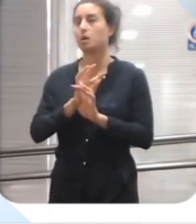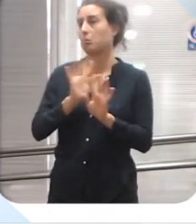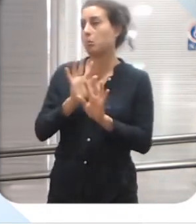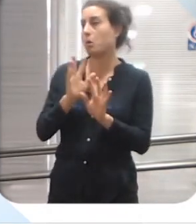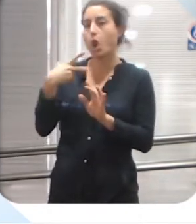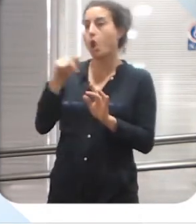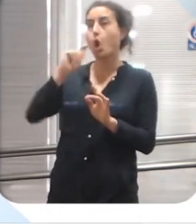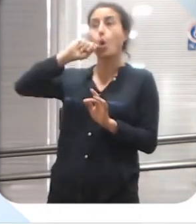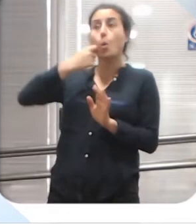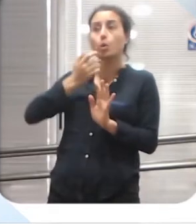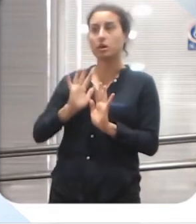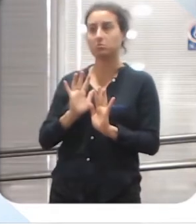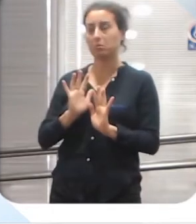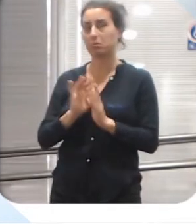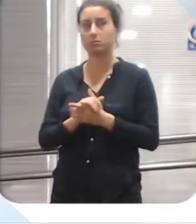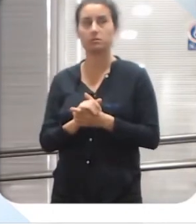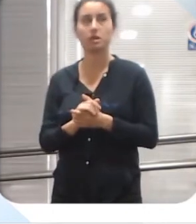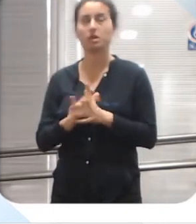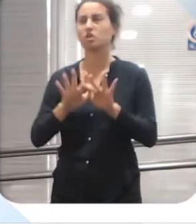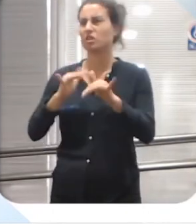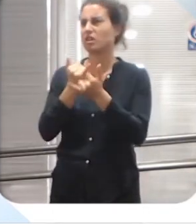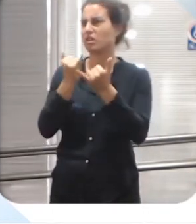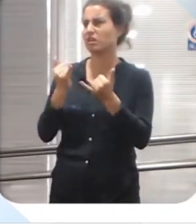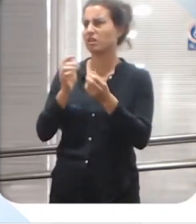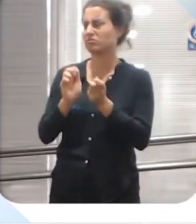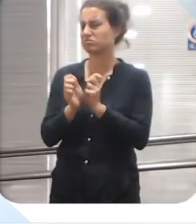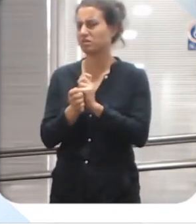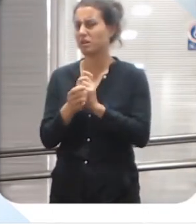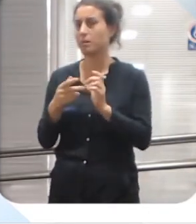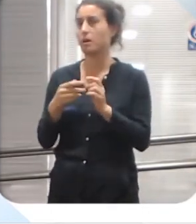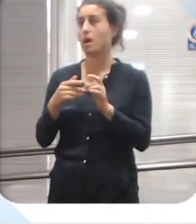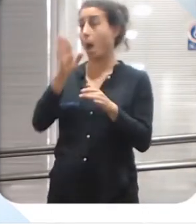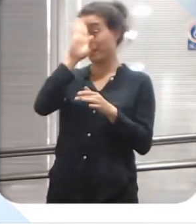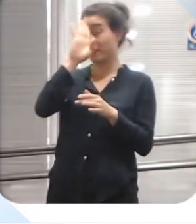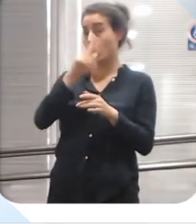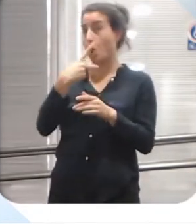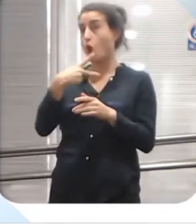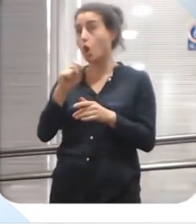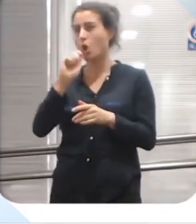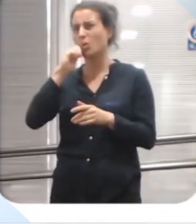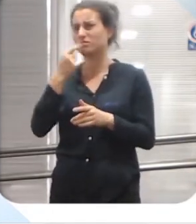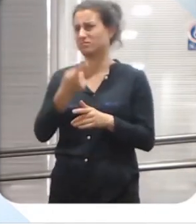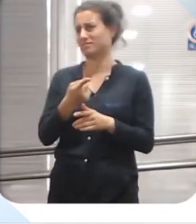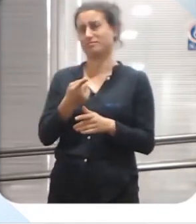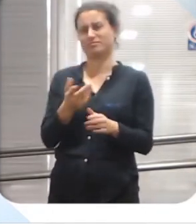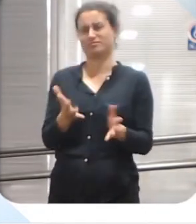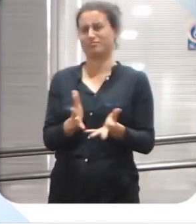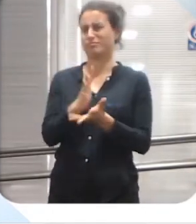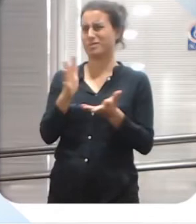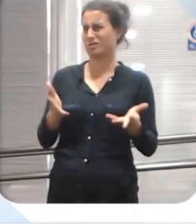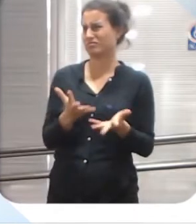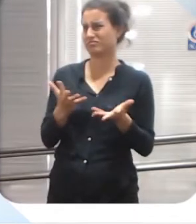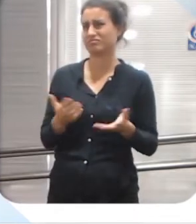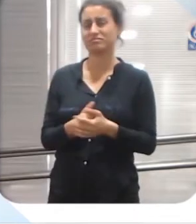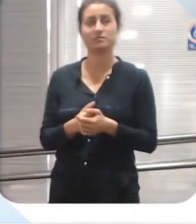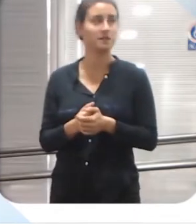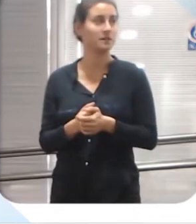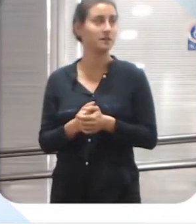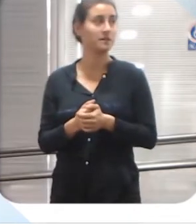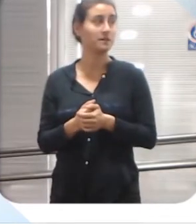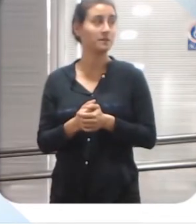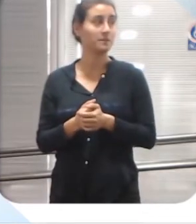otras cosas. Entonces, en 10 días había aprendido no gusta. A esa niña algo le había pasado.